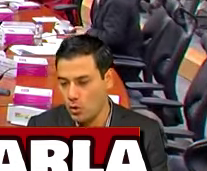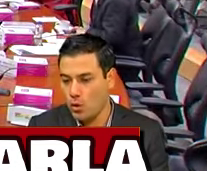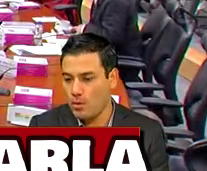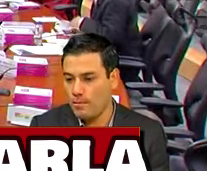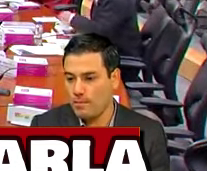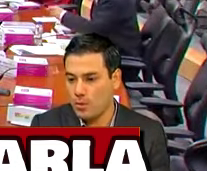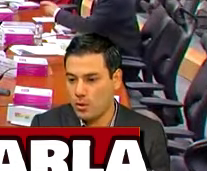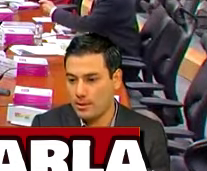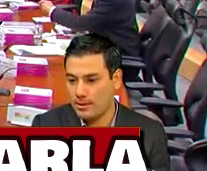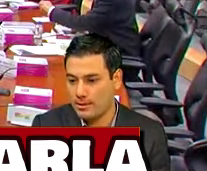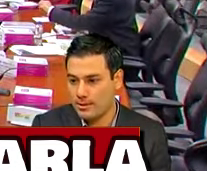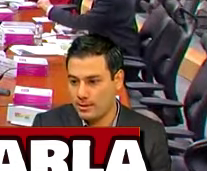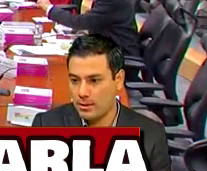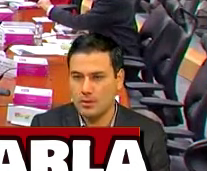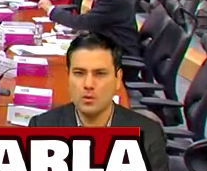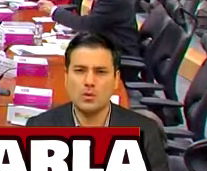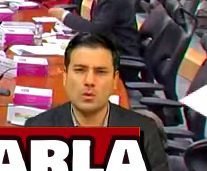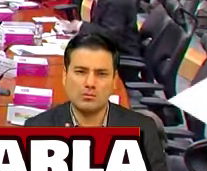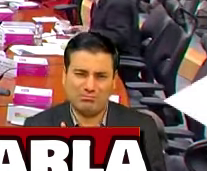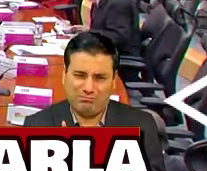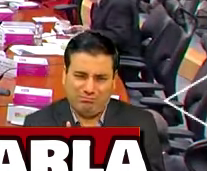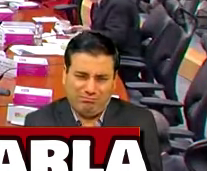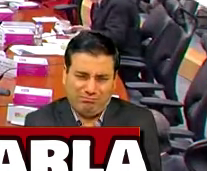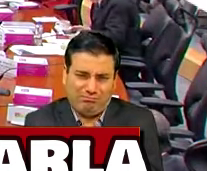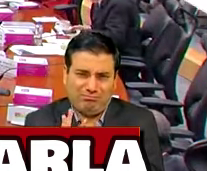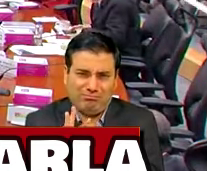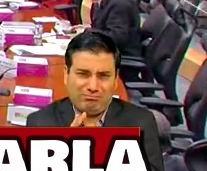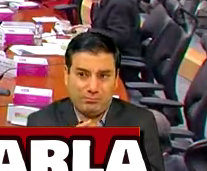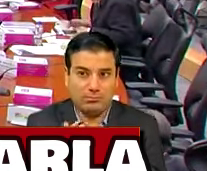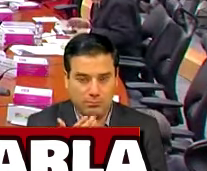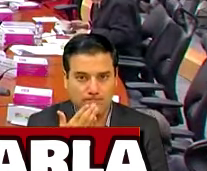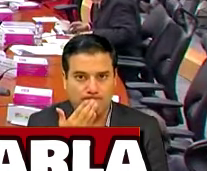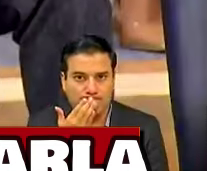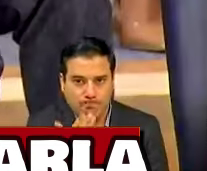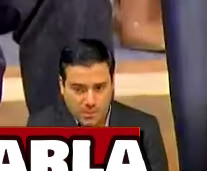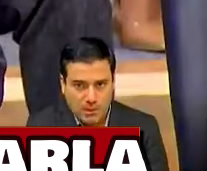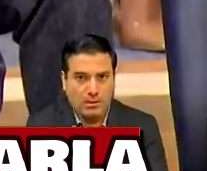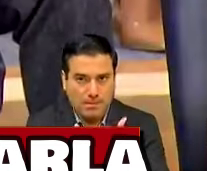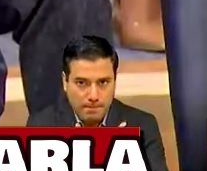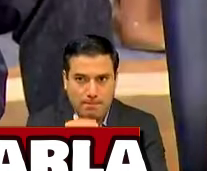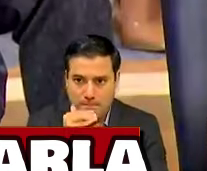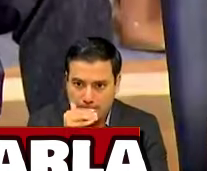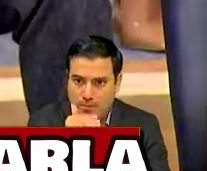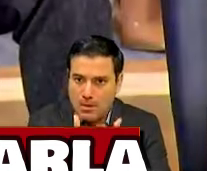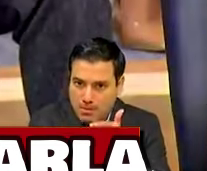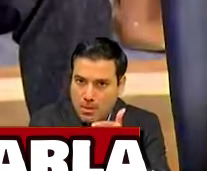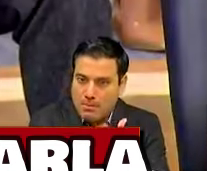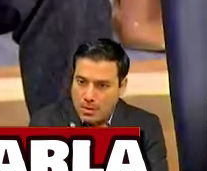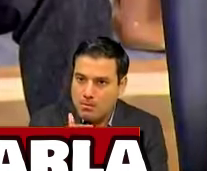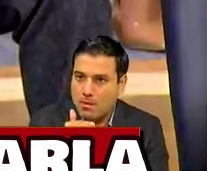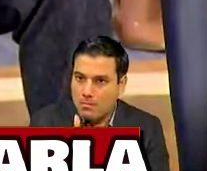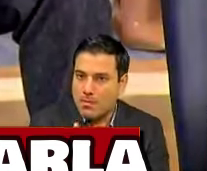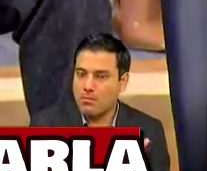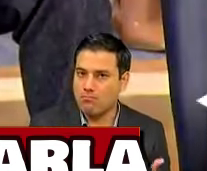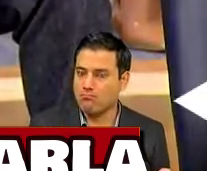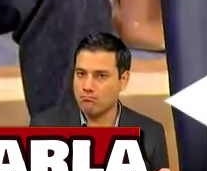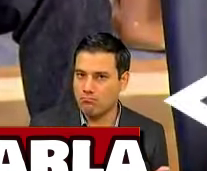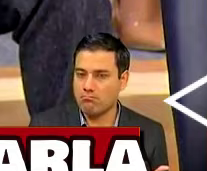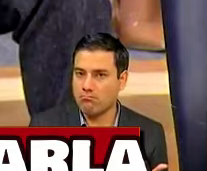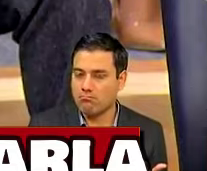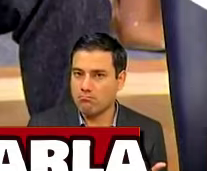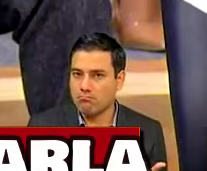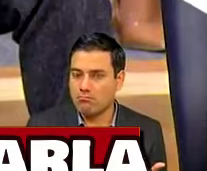Sí, esta vez seré muy breve, porque yo creo que sí se va avanzando, por lo menos en parte, en ubicar que